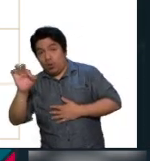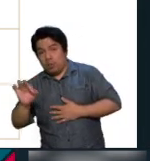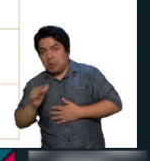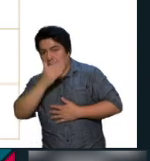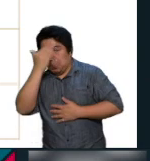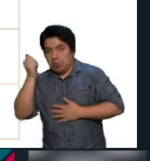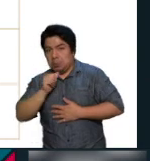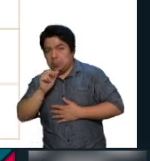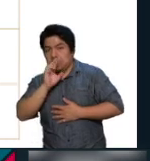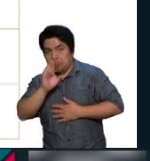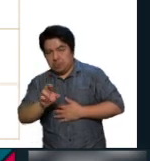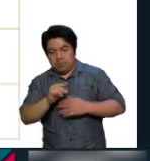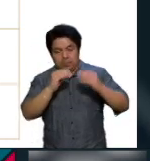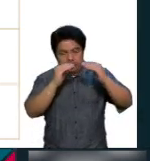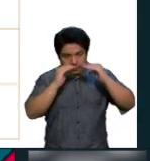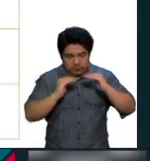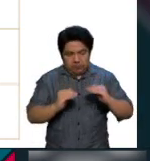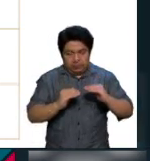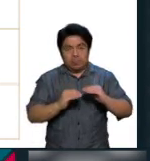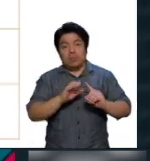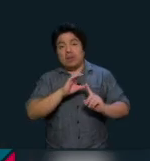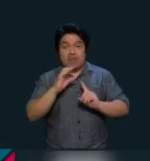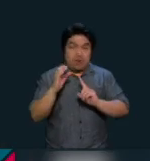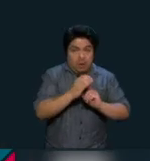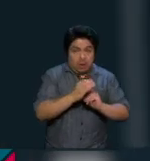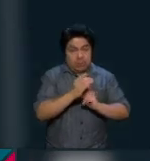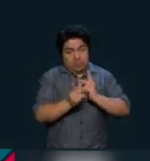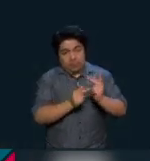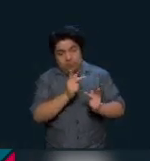que no contestó. En tanto, la Comisión de Encuestas